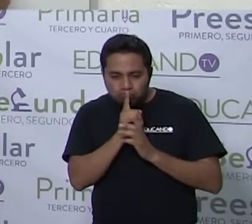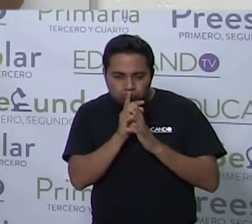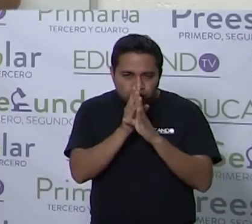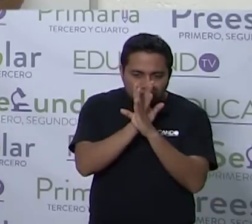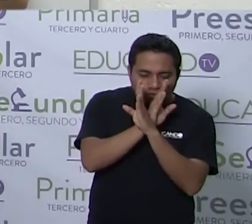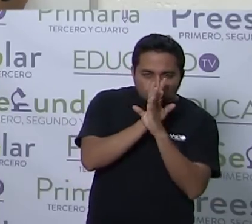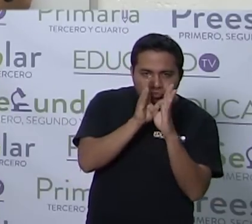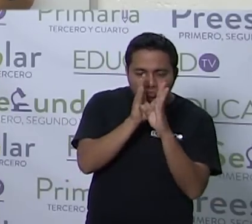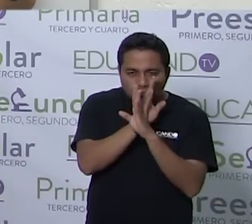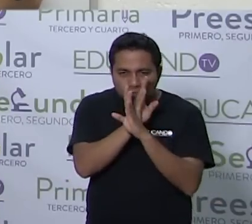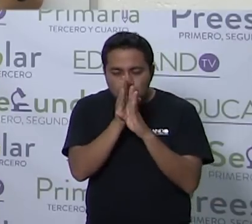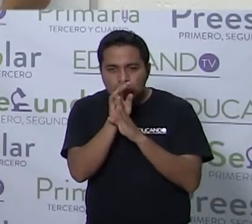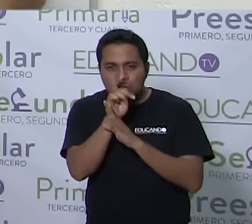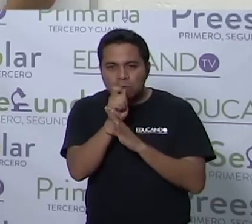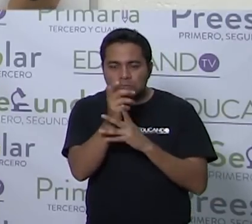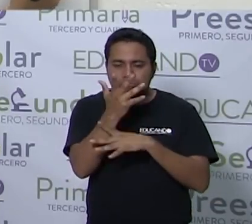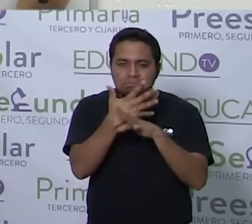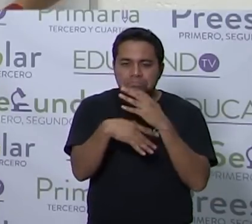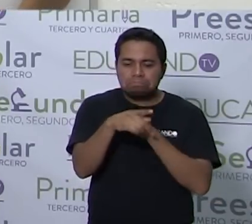sigilosamente.